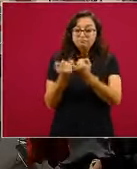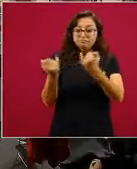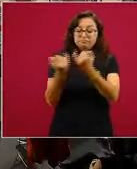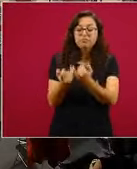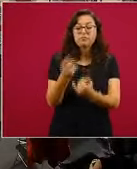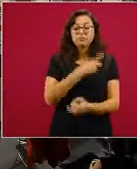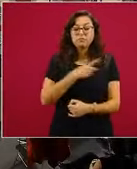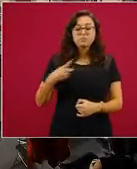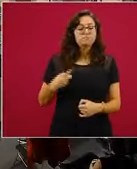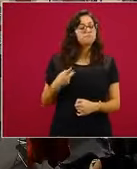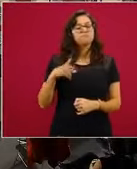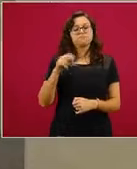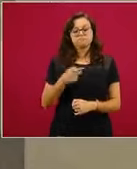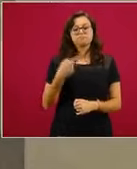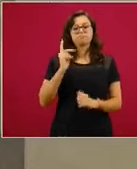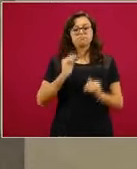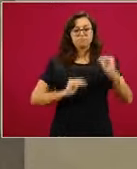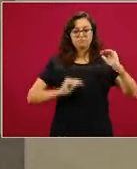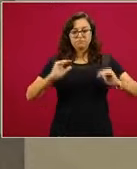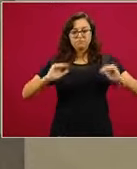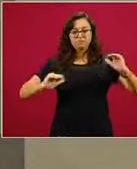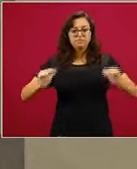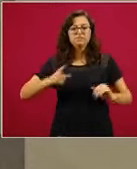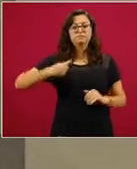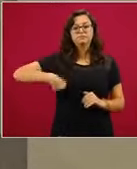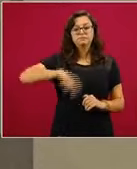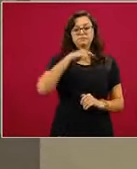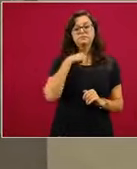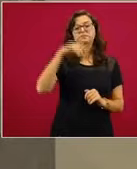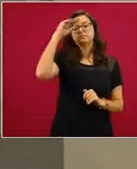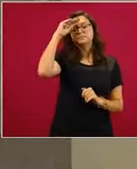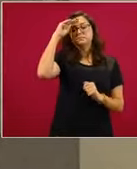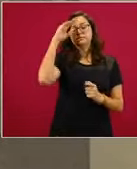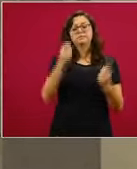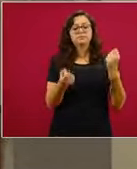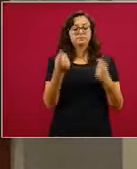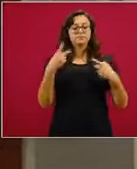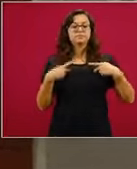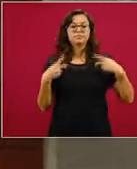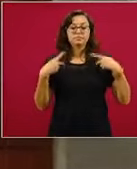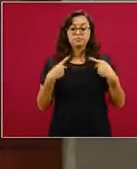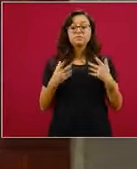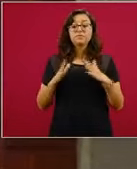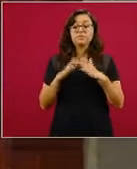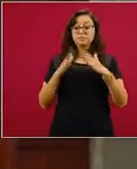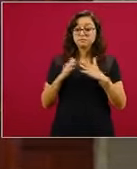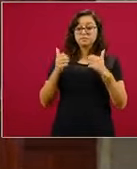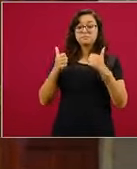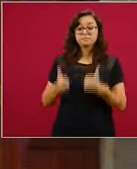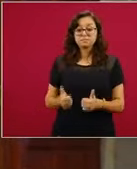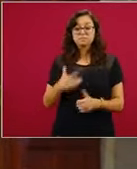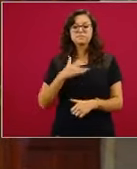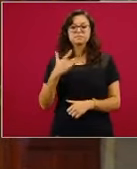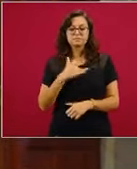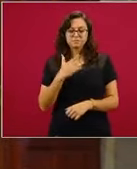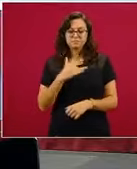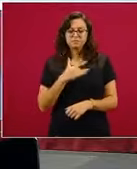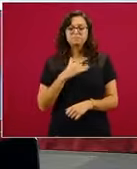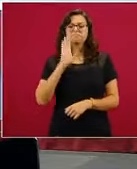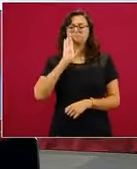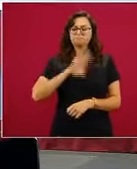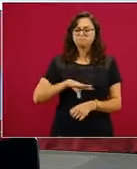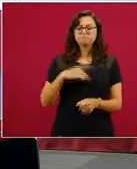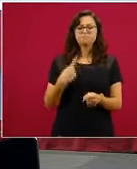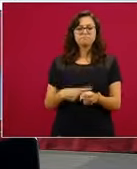las tendencias son similares. Nosotros consideramos que hay gente que actualmente está en su casa, que puede estar cursando con los